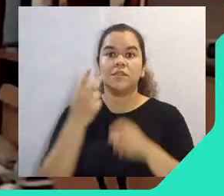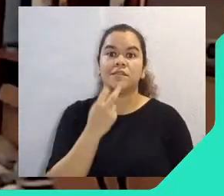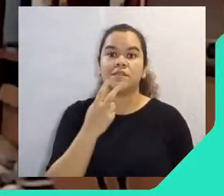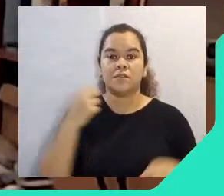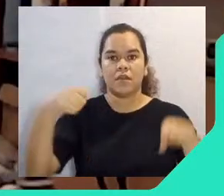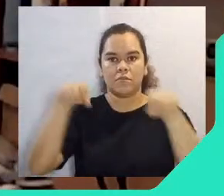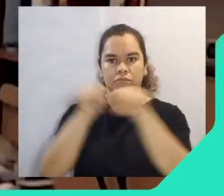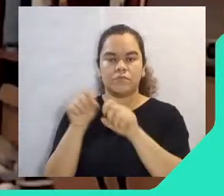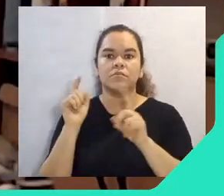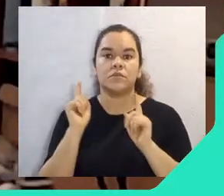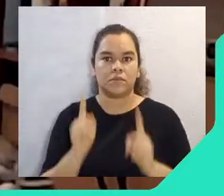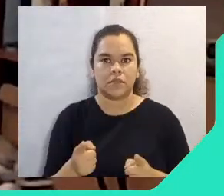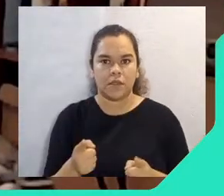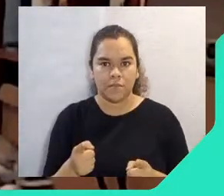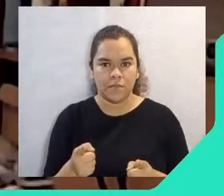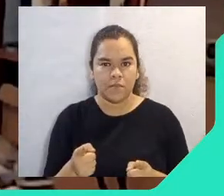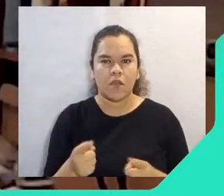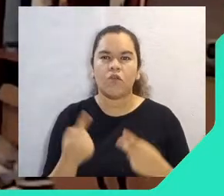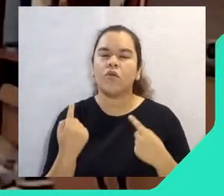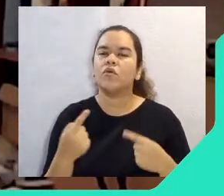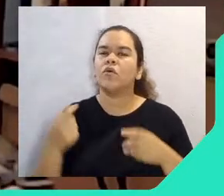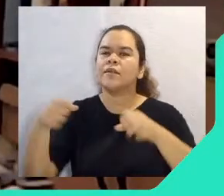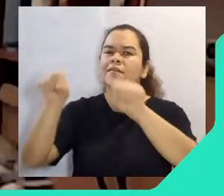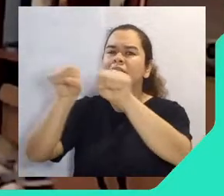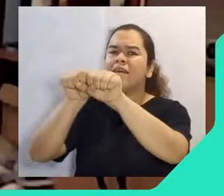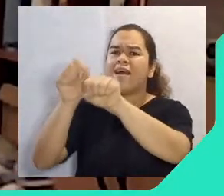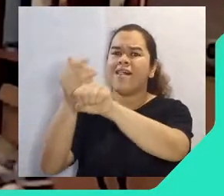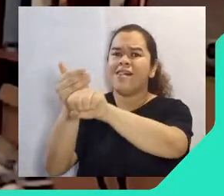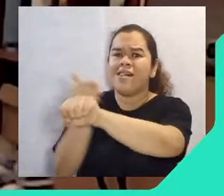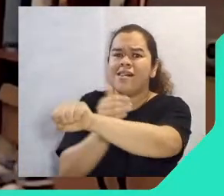ver las particularidades que tiene